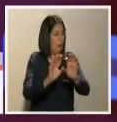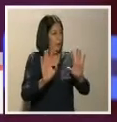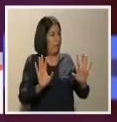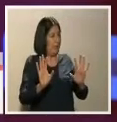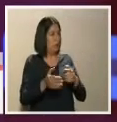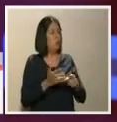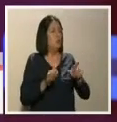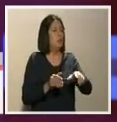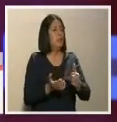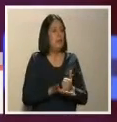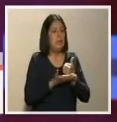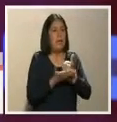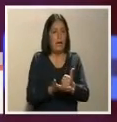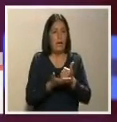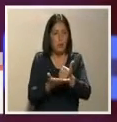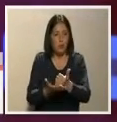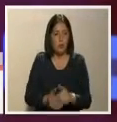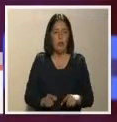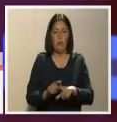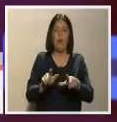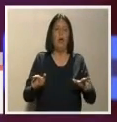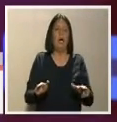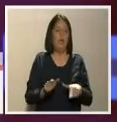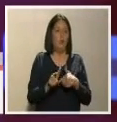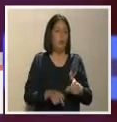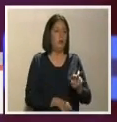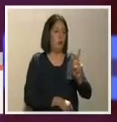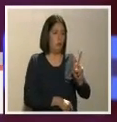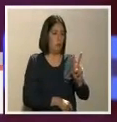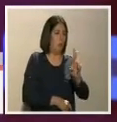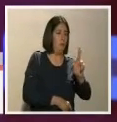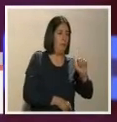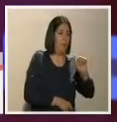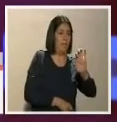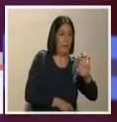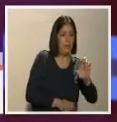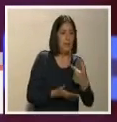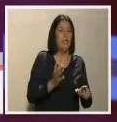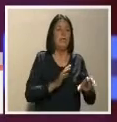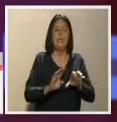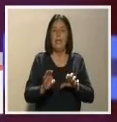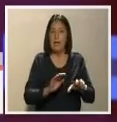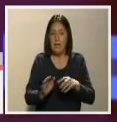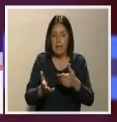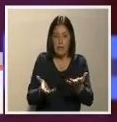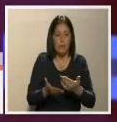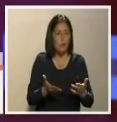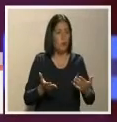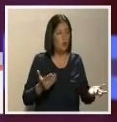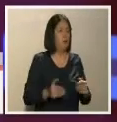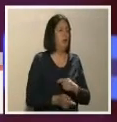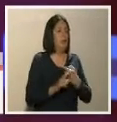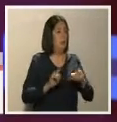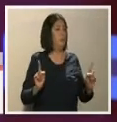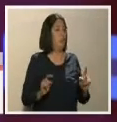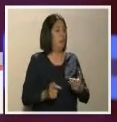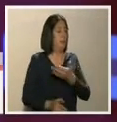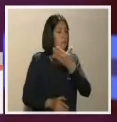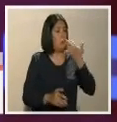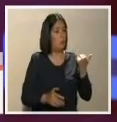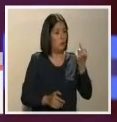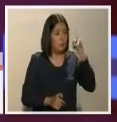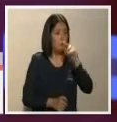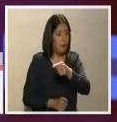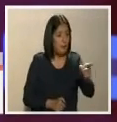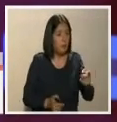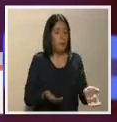y ayudando a las áreas como el BRAEM a que desarrollen alternativas que sean mejores para